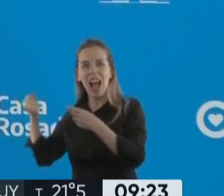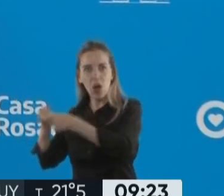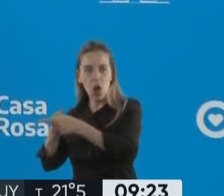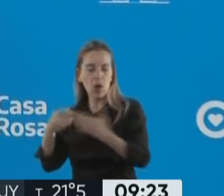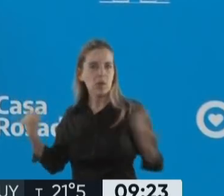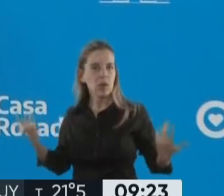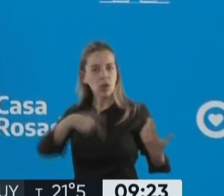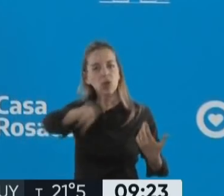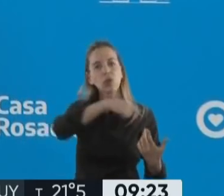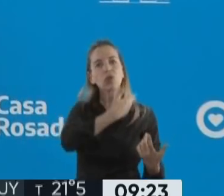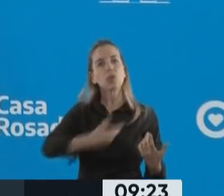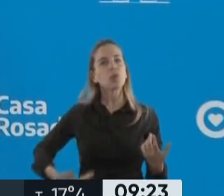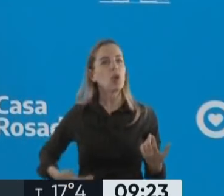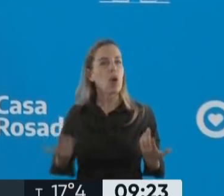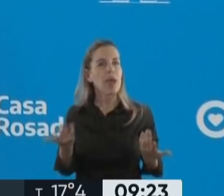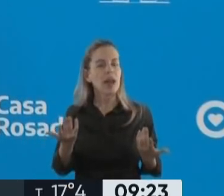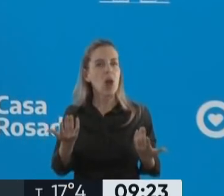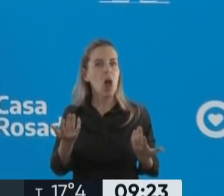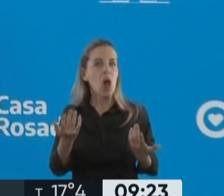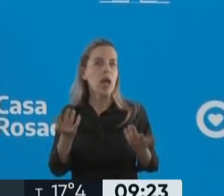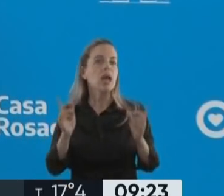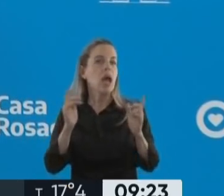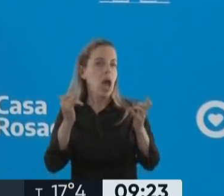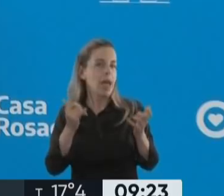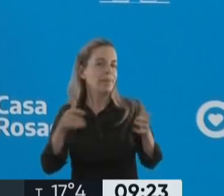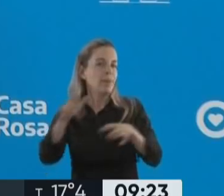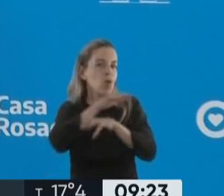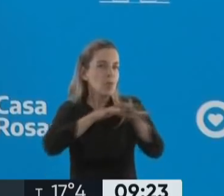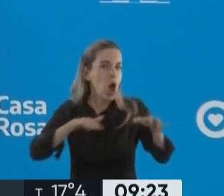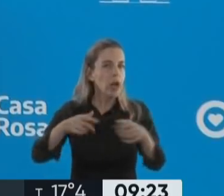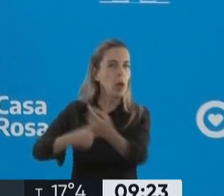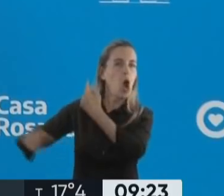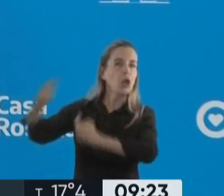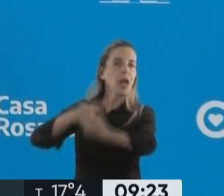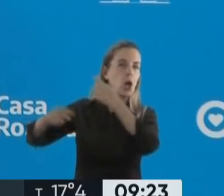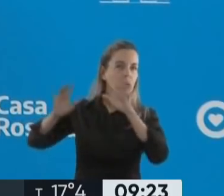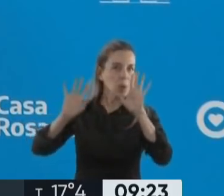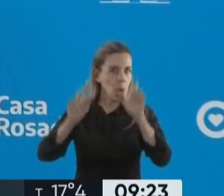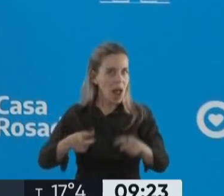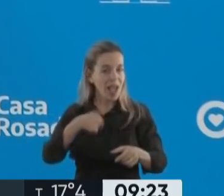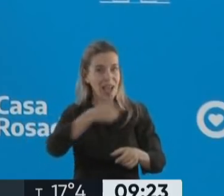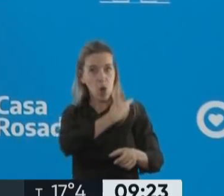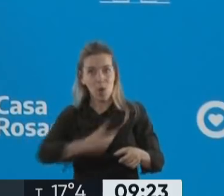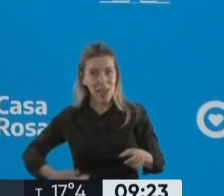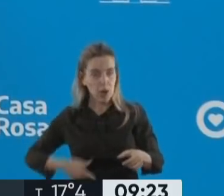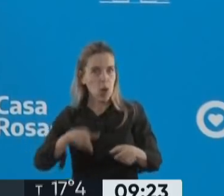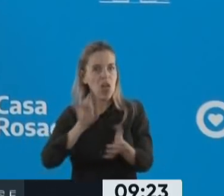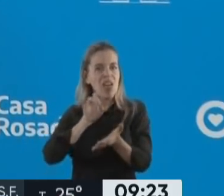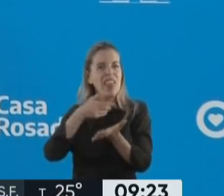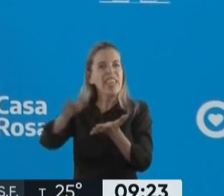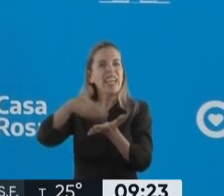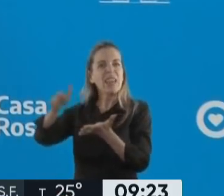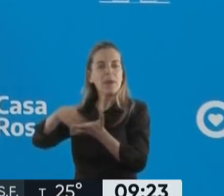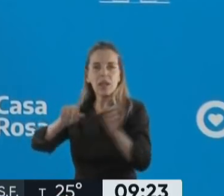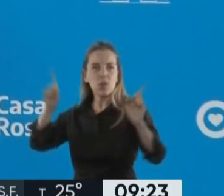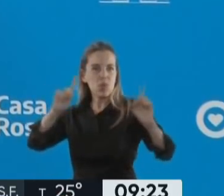somos un gobierno en el que, pese a los dichos de la oposición, nunca se ha discriminado a un medio, nunca se ha silenciado